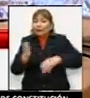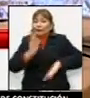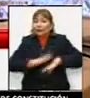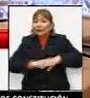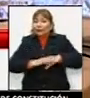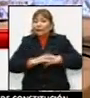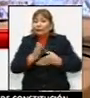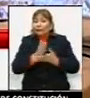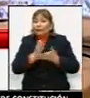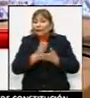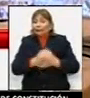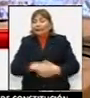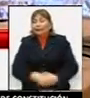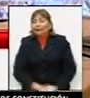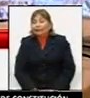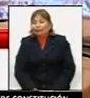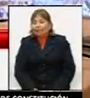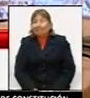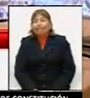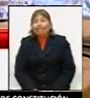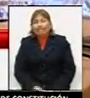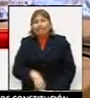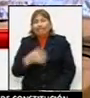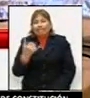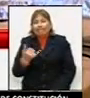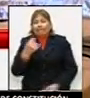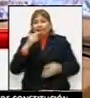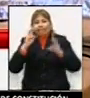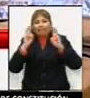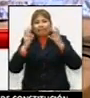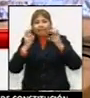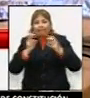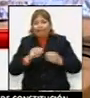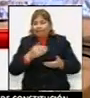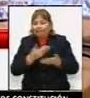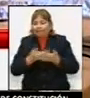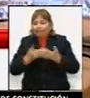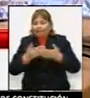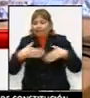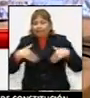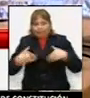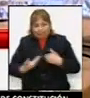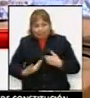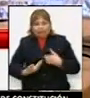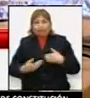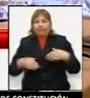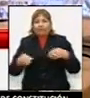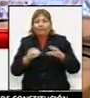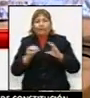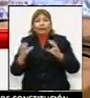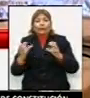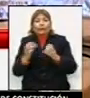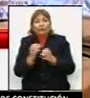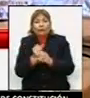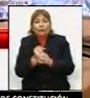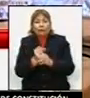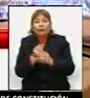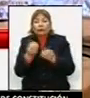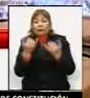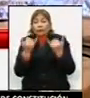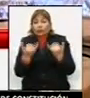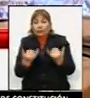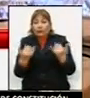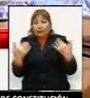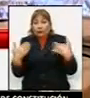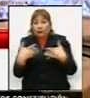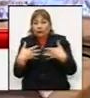fondos partidarios. Ahora, eso es un tema que de alguna manera sí se puede resolver en términos constitucionales, porque lo que hoy tenemos